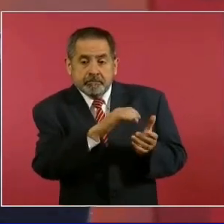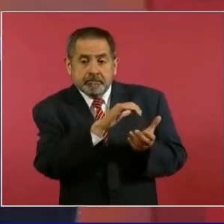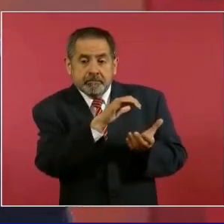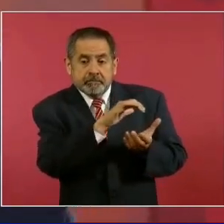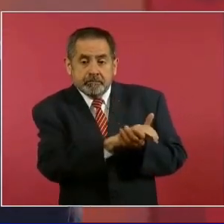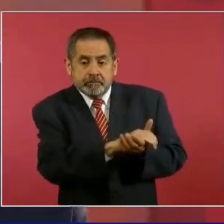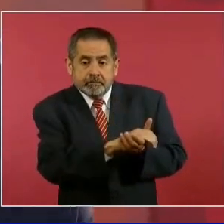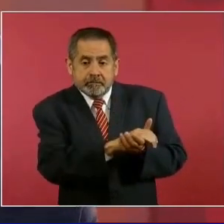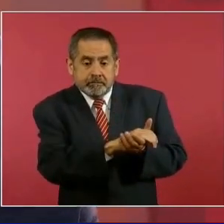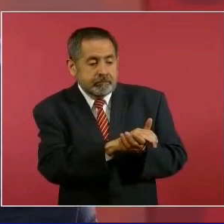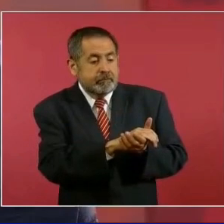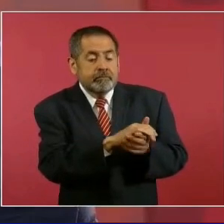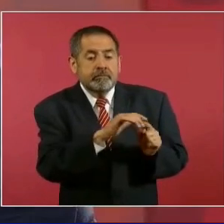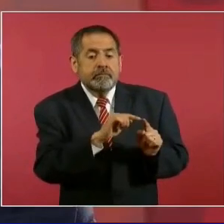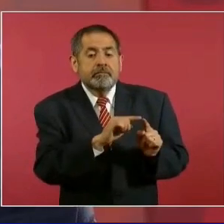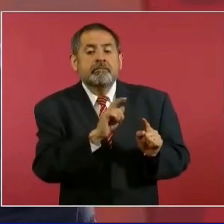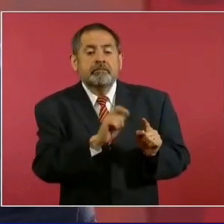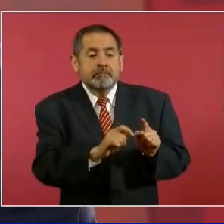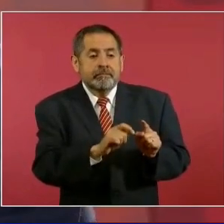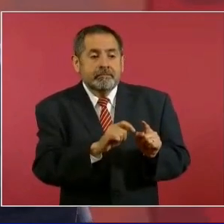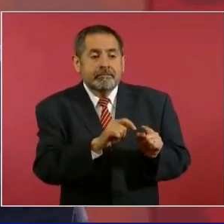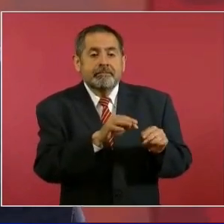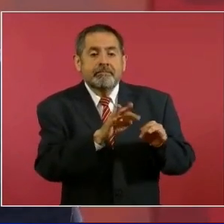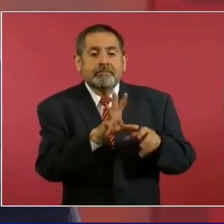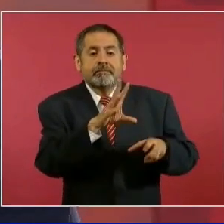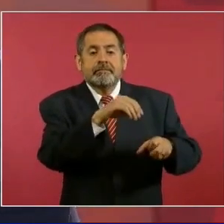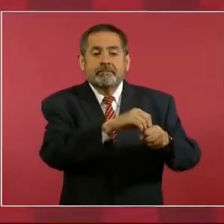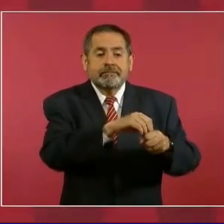es la consejera